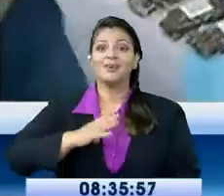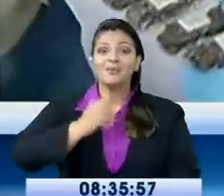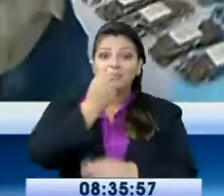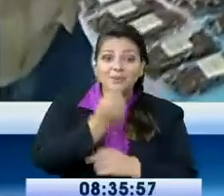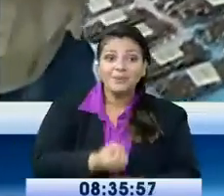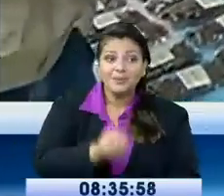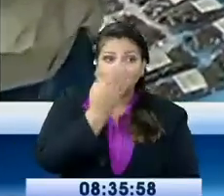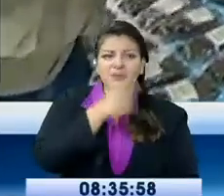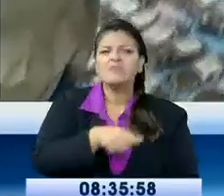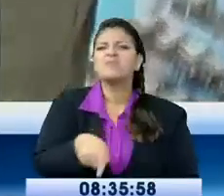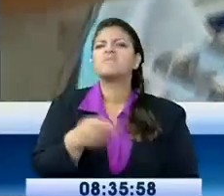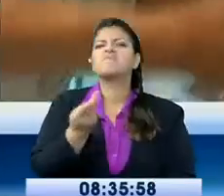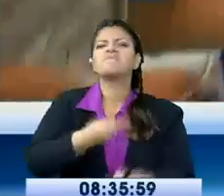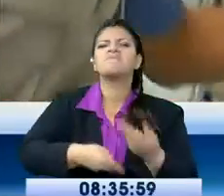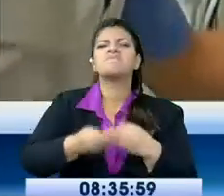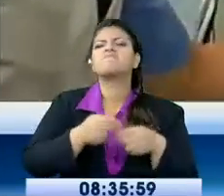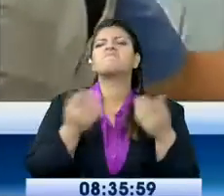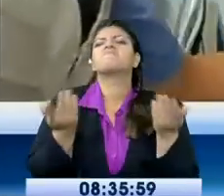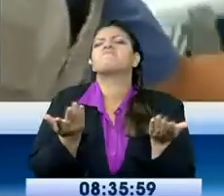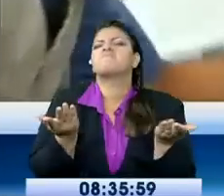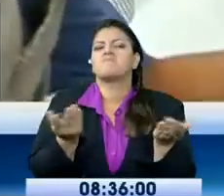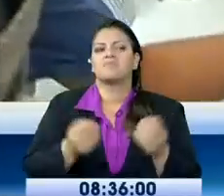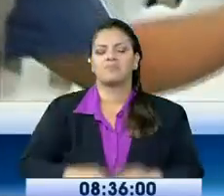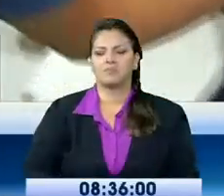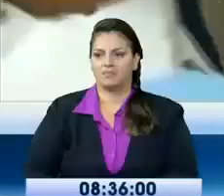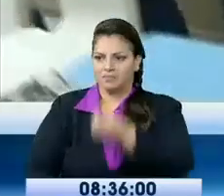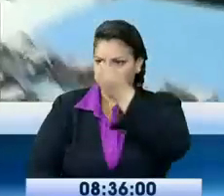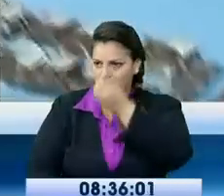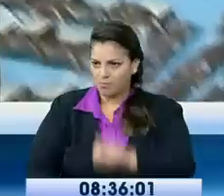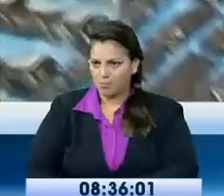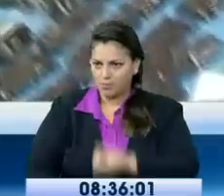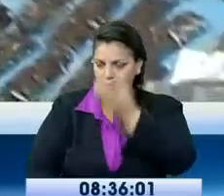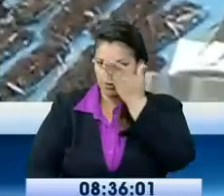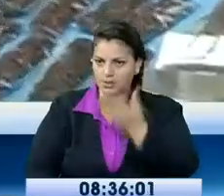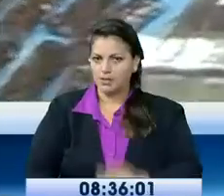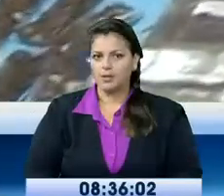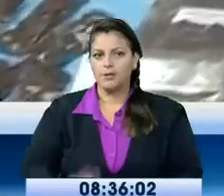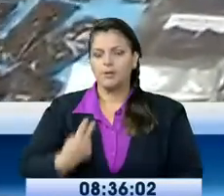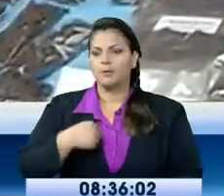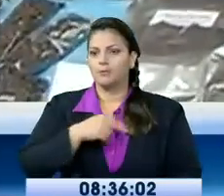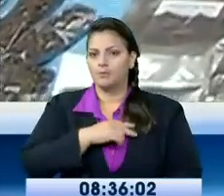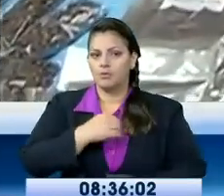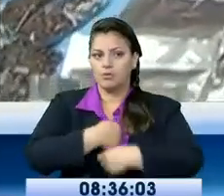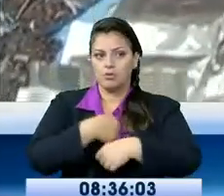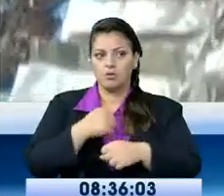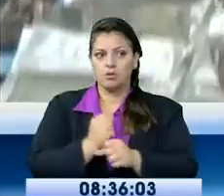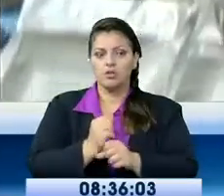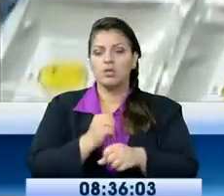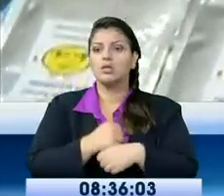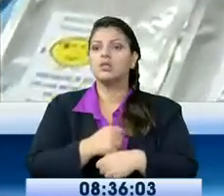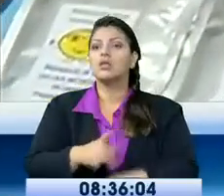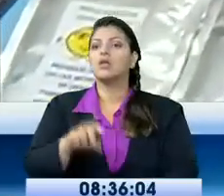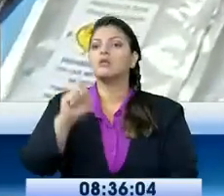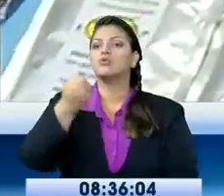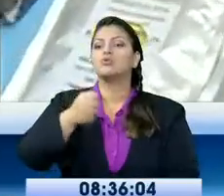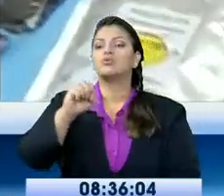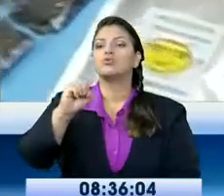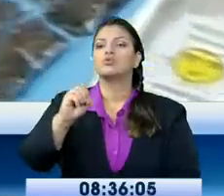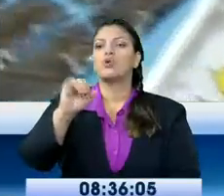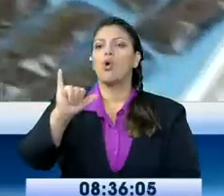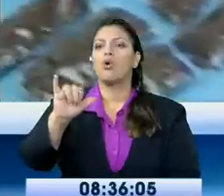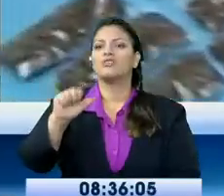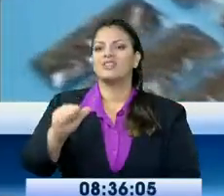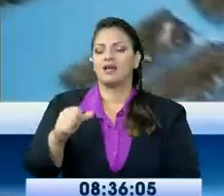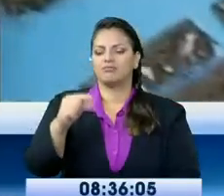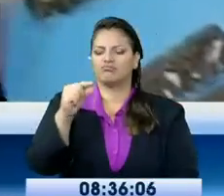acá, ¿qué tiene usted? ¿Qué nos ofrece? Buenos días. Nosotros hacemos productos elaborados a base de soya tostada. Tenemos soya tostada de